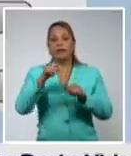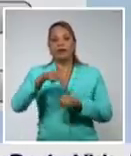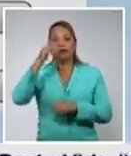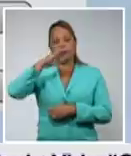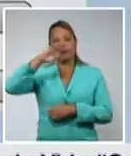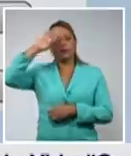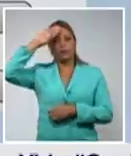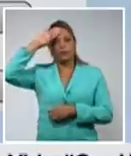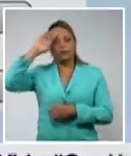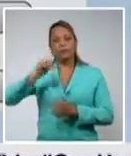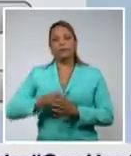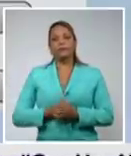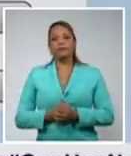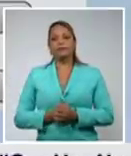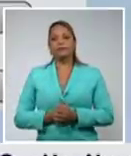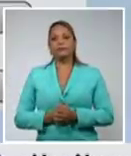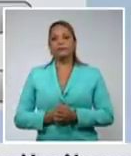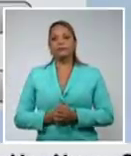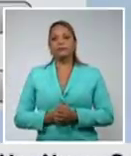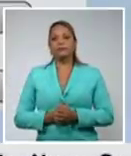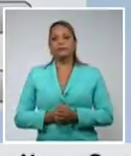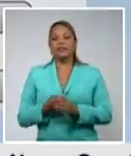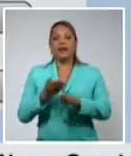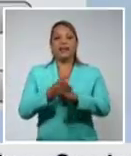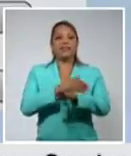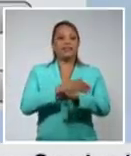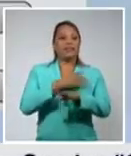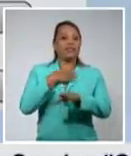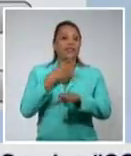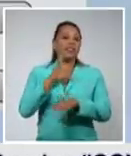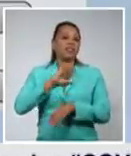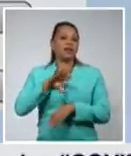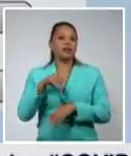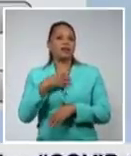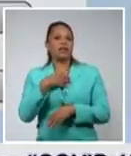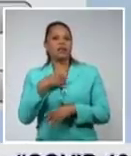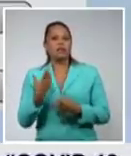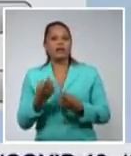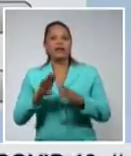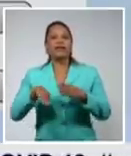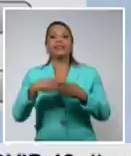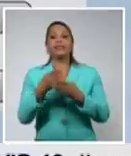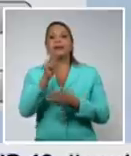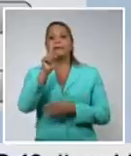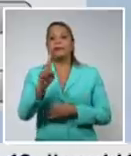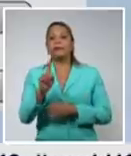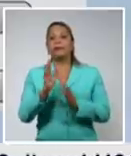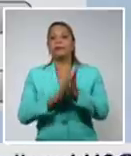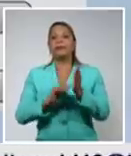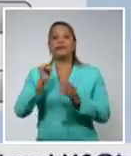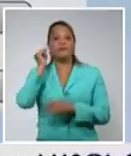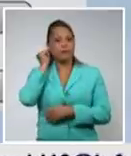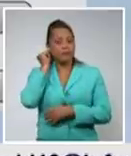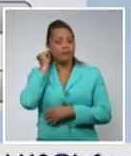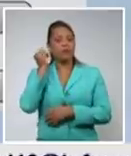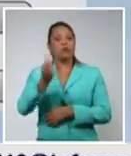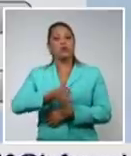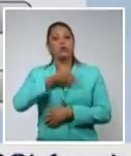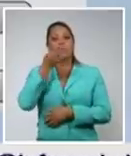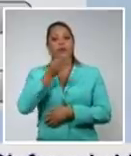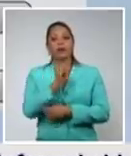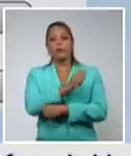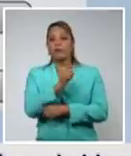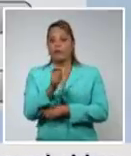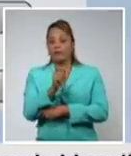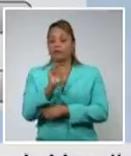país. El antecedente que tenemos es del día 1 de febrero, nos explicaba el profesor